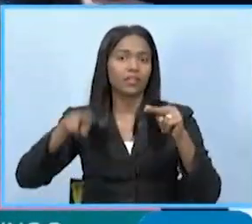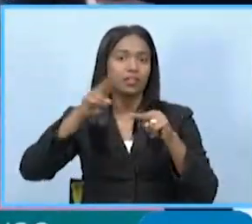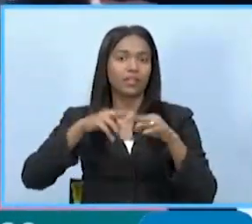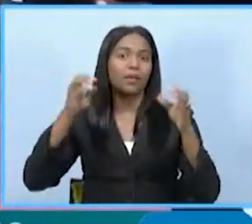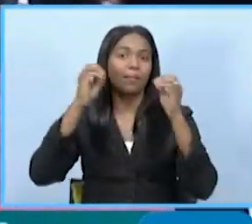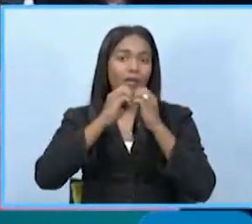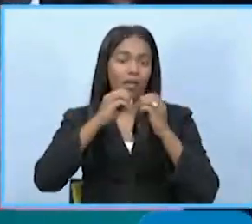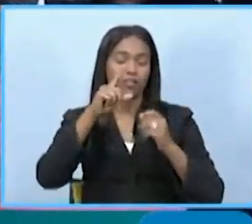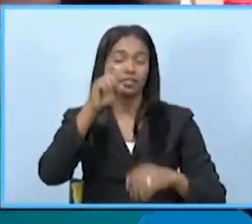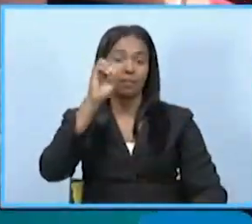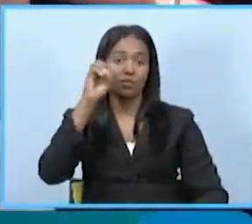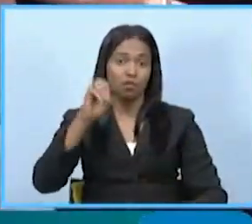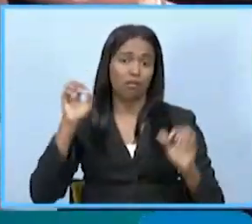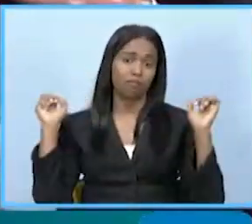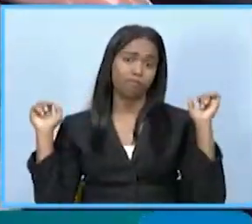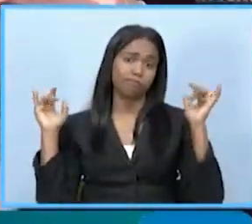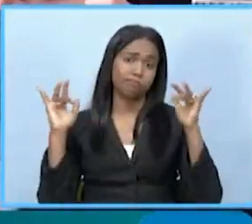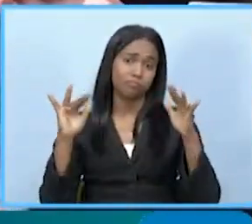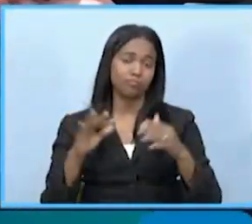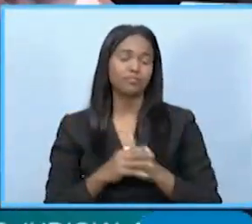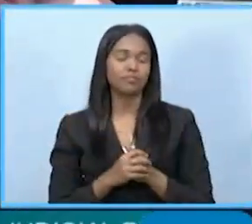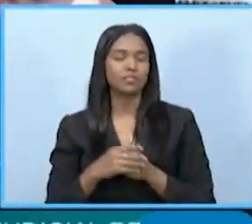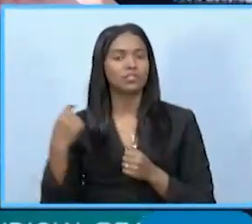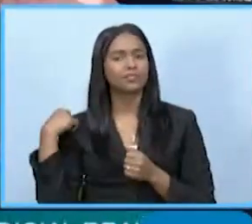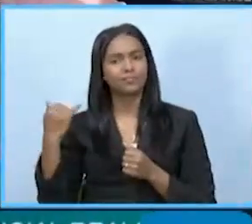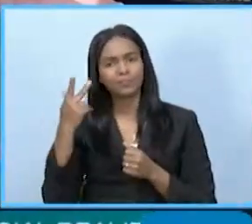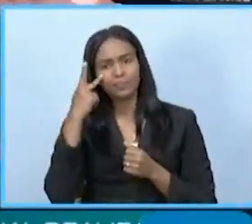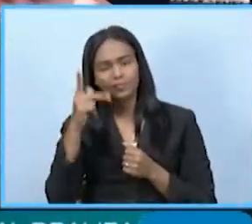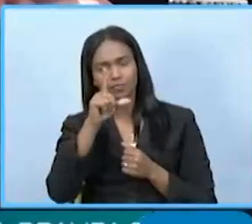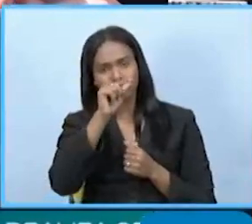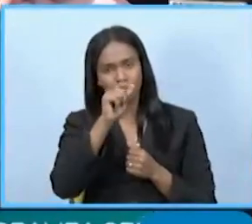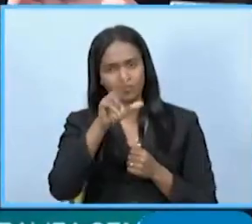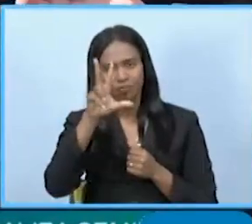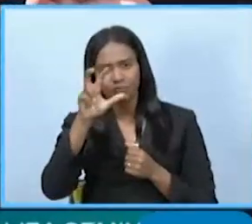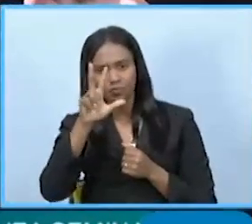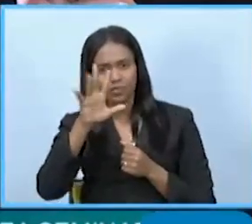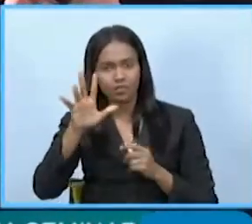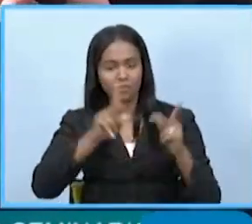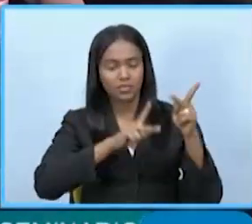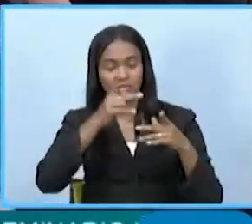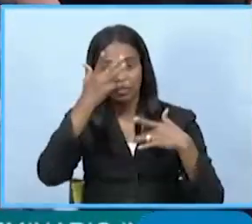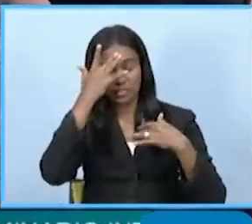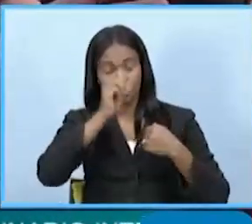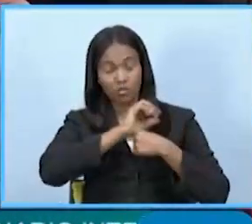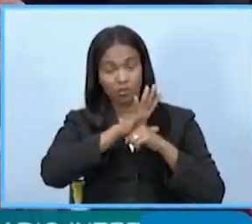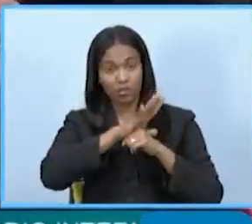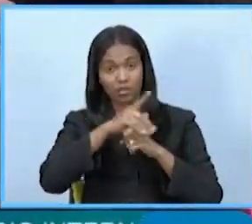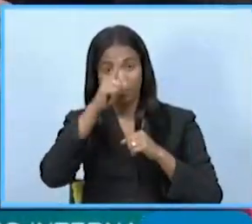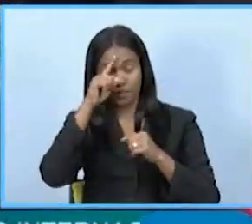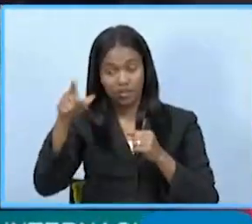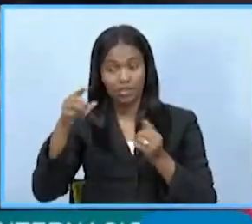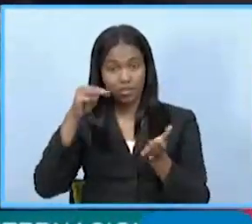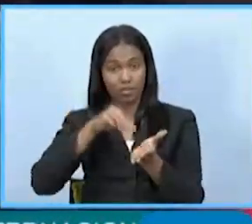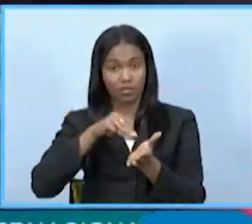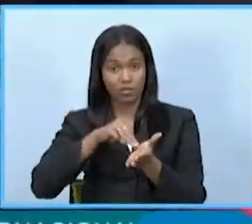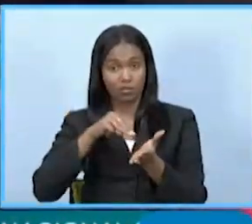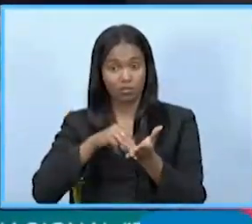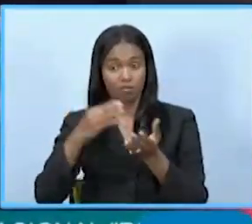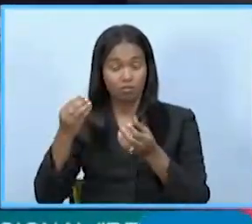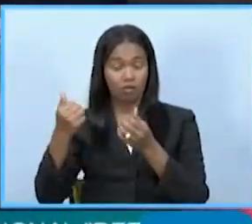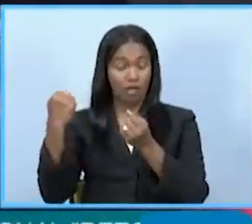un 100%. Ahora estamos viendo 20, 30, 35 pacientes con COVID. Gracias a Dios todos COVID leve,